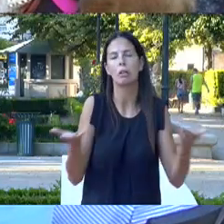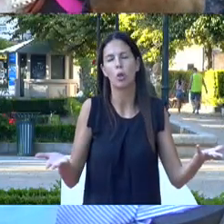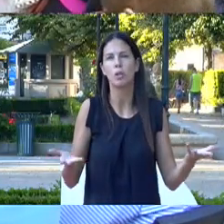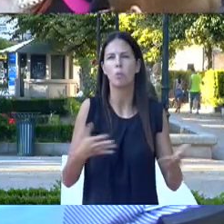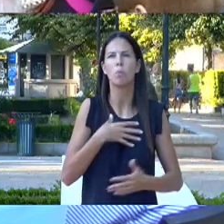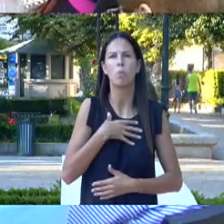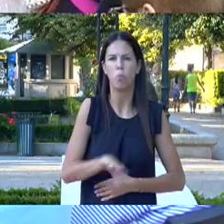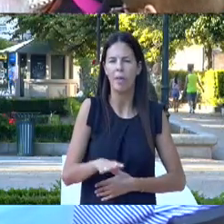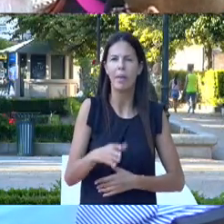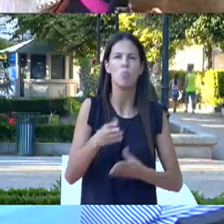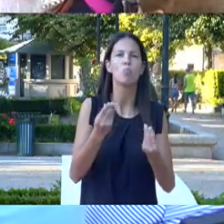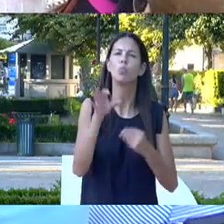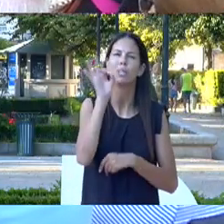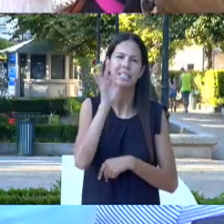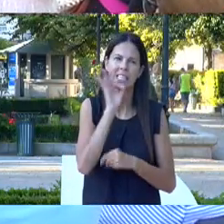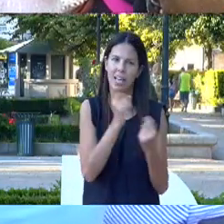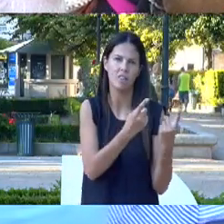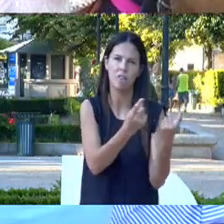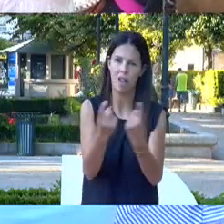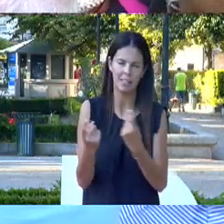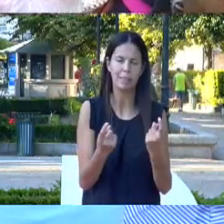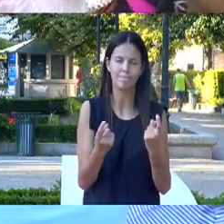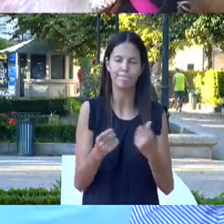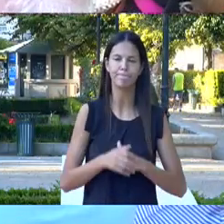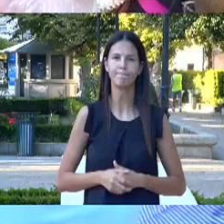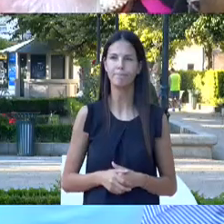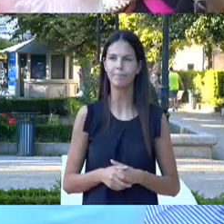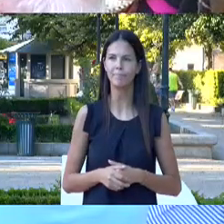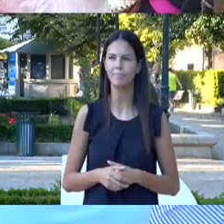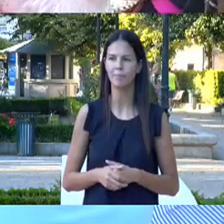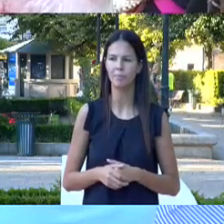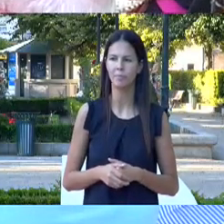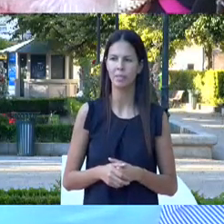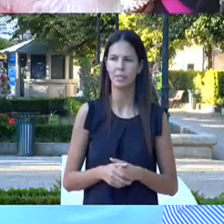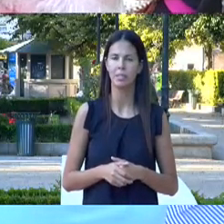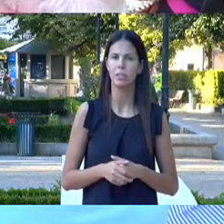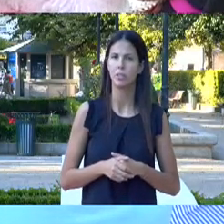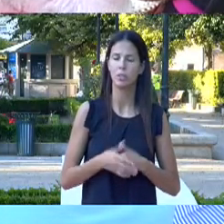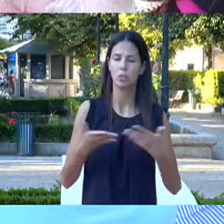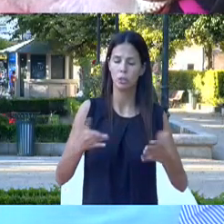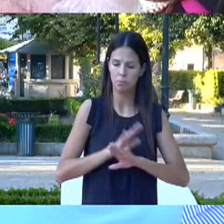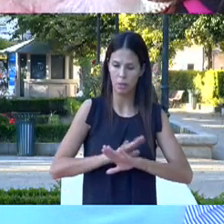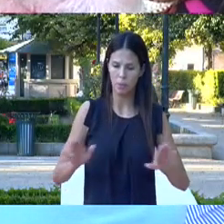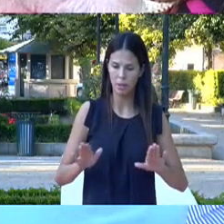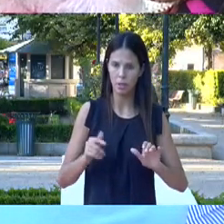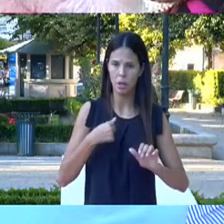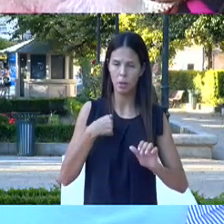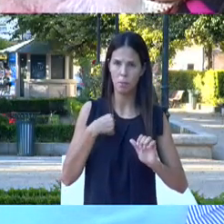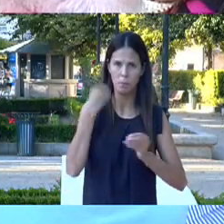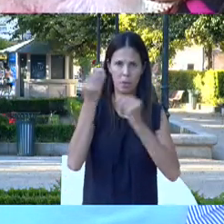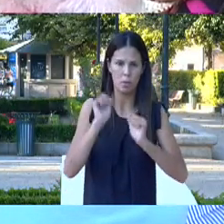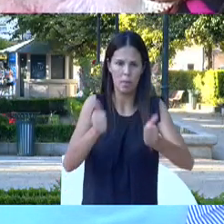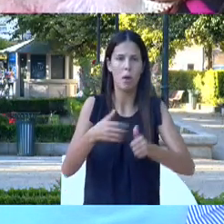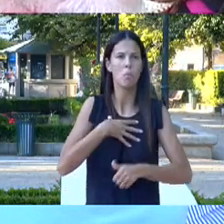logo faltan moitas galegas e por aí fora, non? Sen máis, eu creo que podemos empezar,